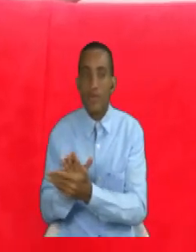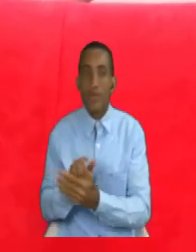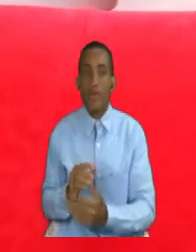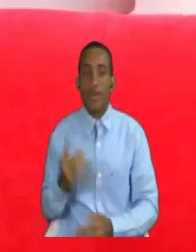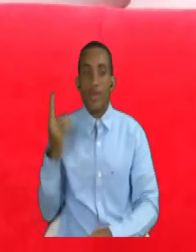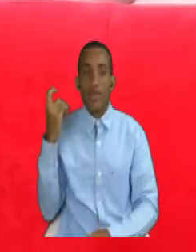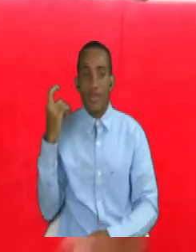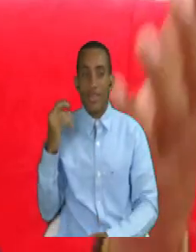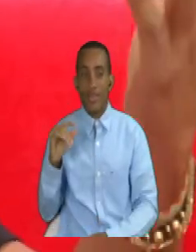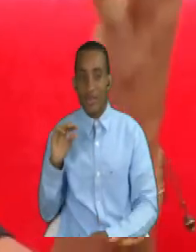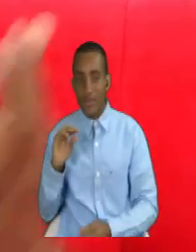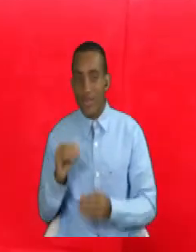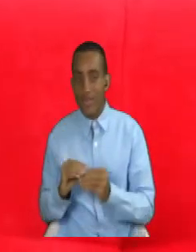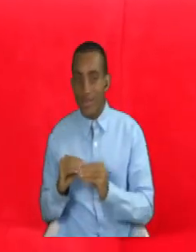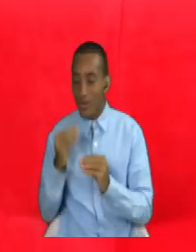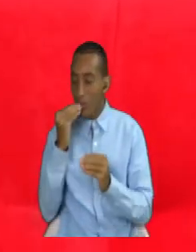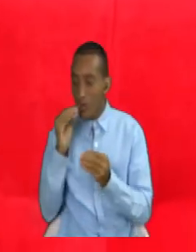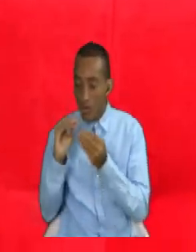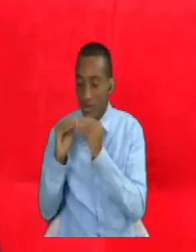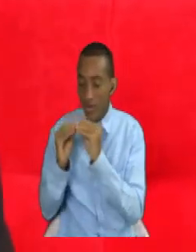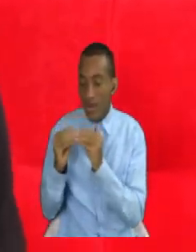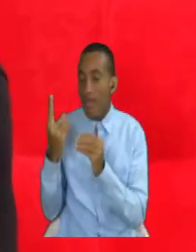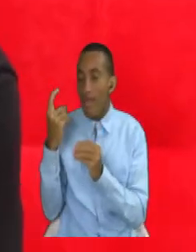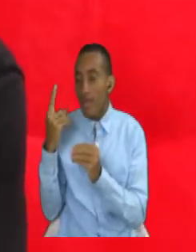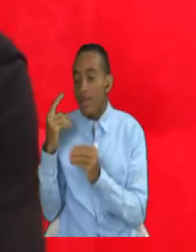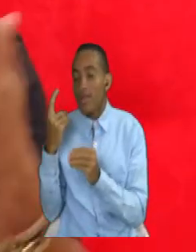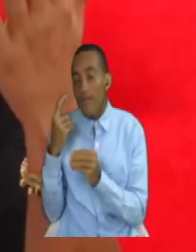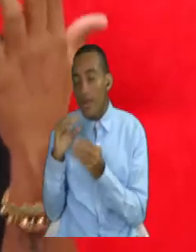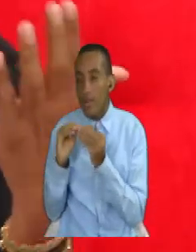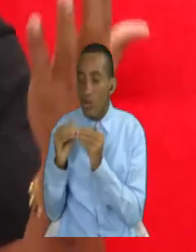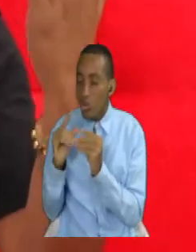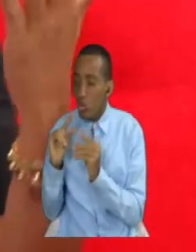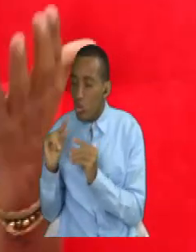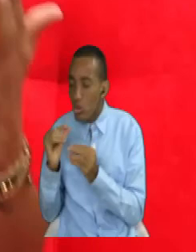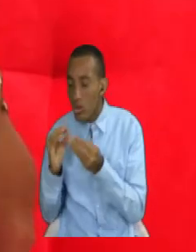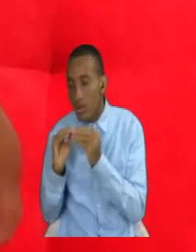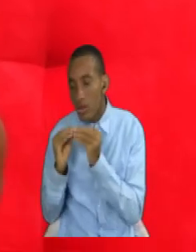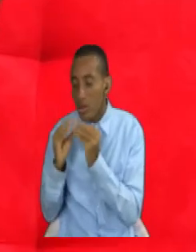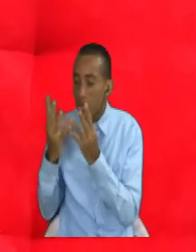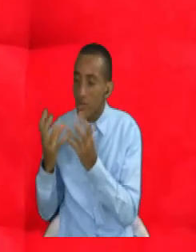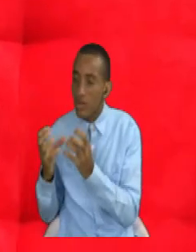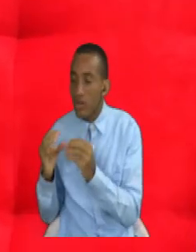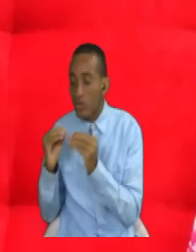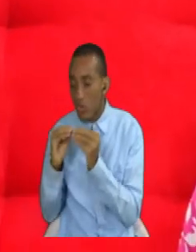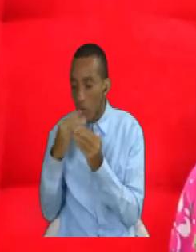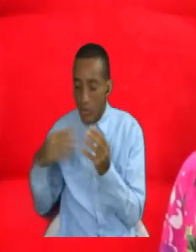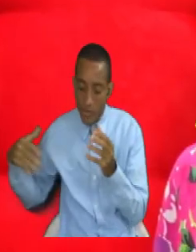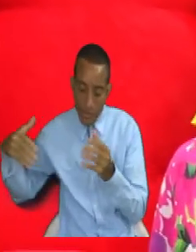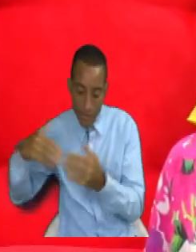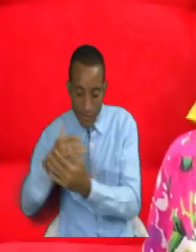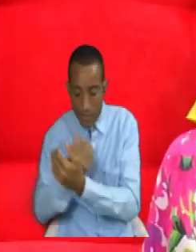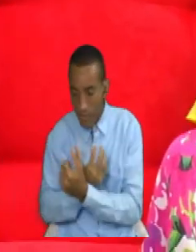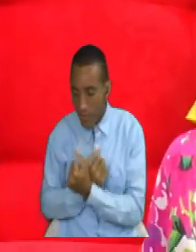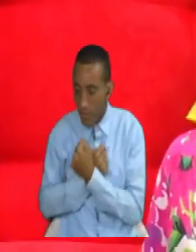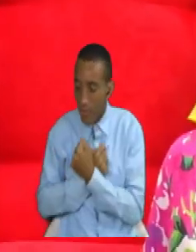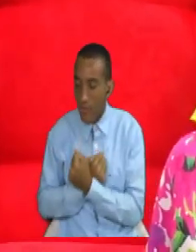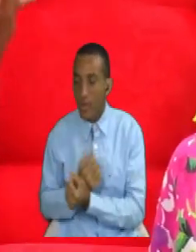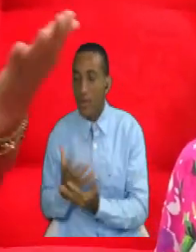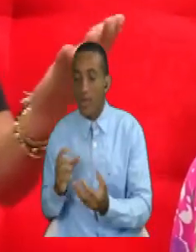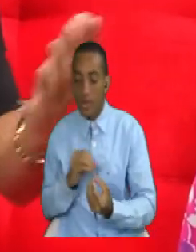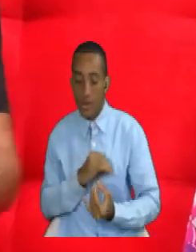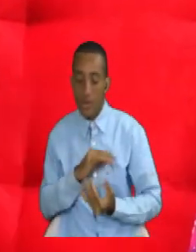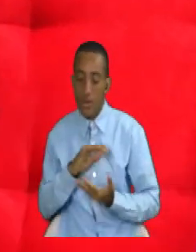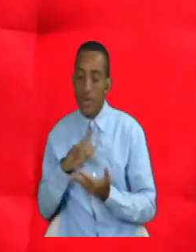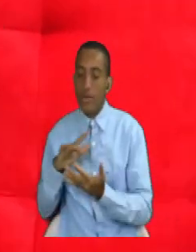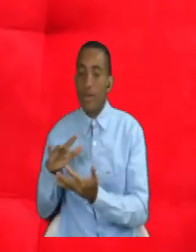Falta poquito para besarte, falta poquito para abrazarte. Quiero un besito, quiero adorarte, quiero entregarte el